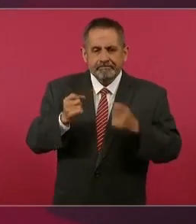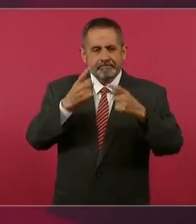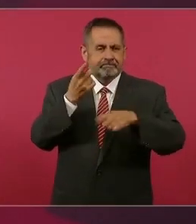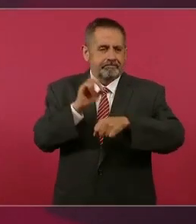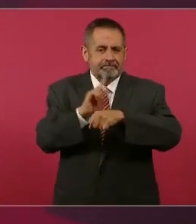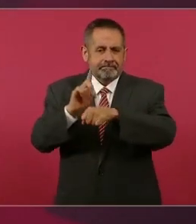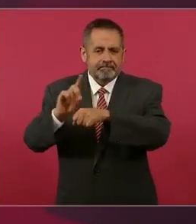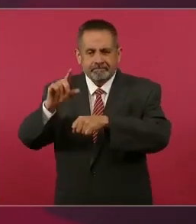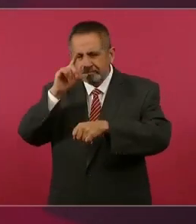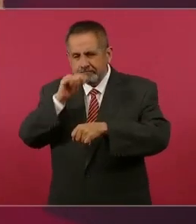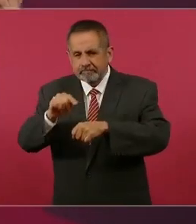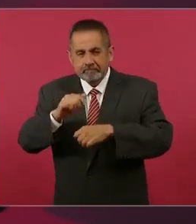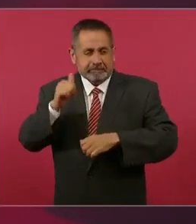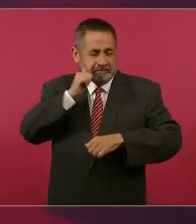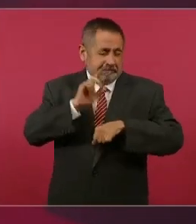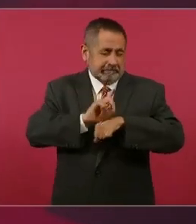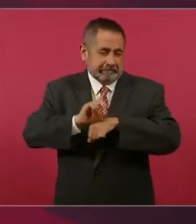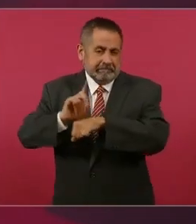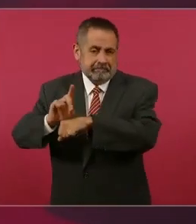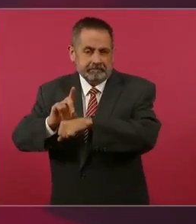algunos días o no siempre